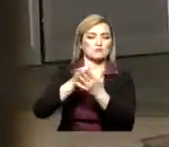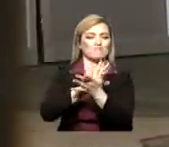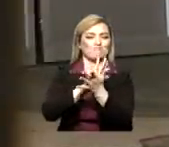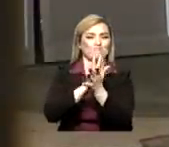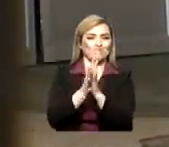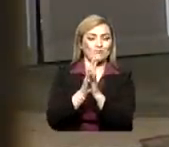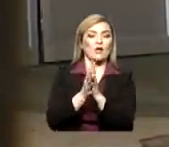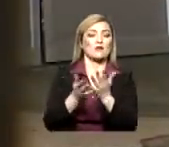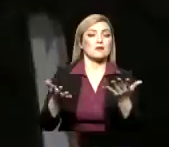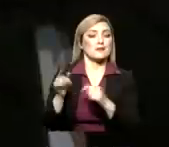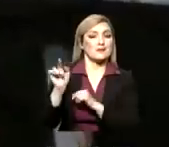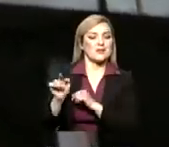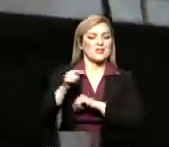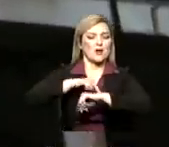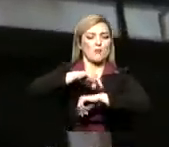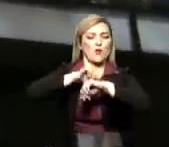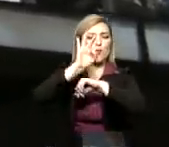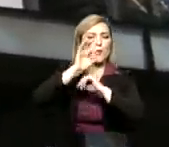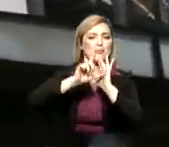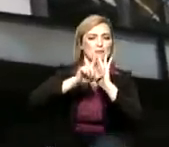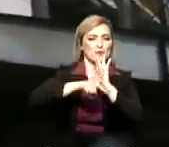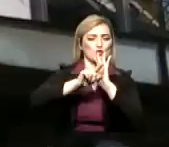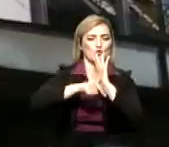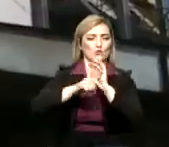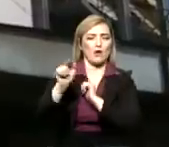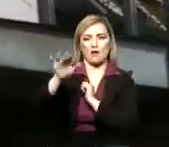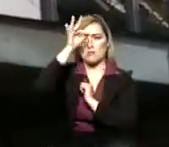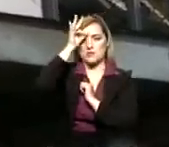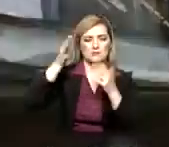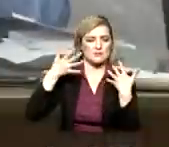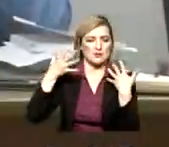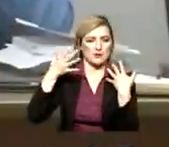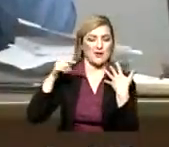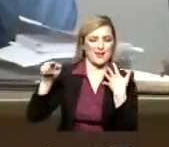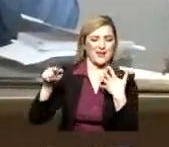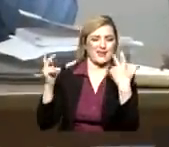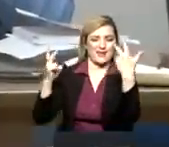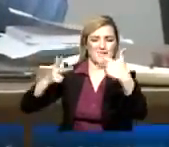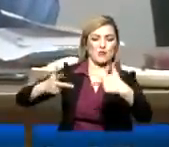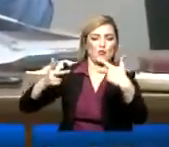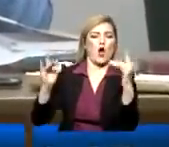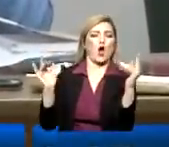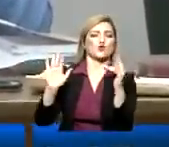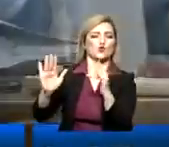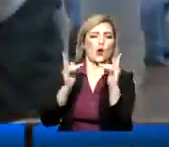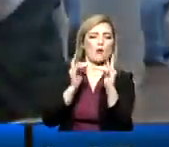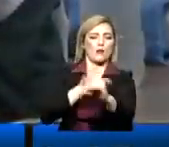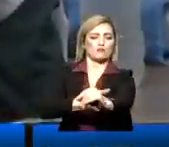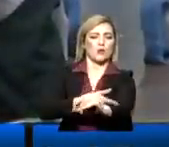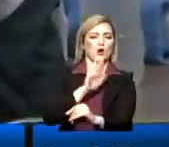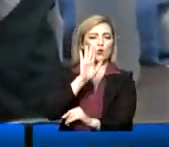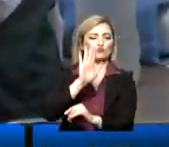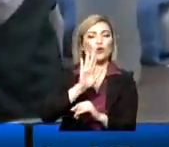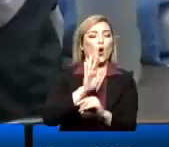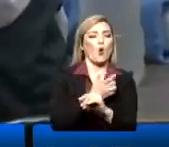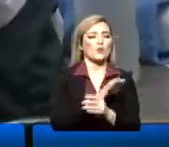vía videoconferencia desde una de las habitaciones del Hospital Guayaquil en el suburbio de la ciudad, mientras que un defensor público lo representó en la